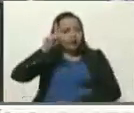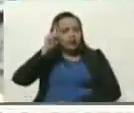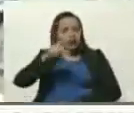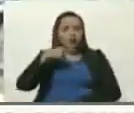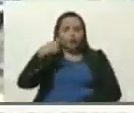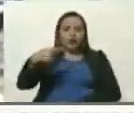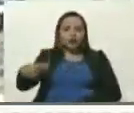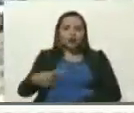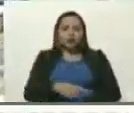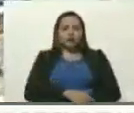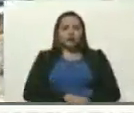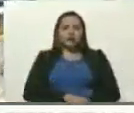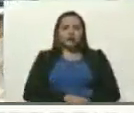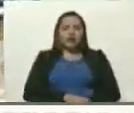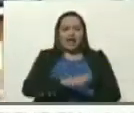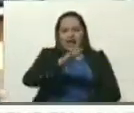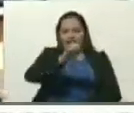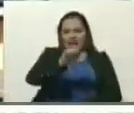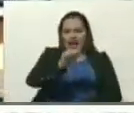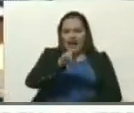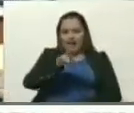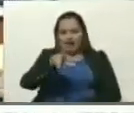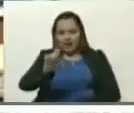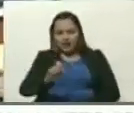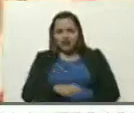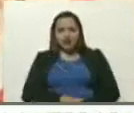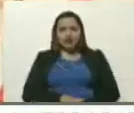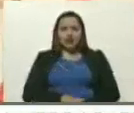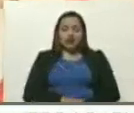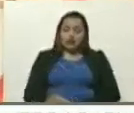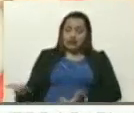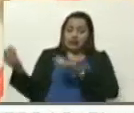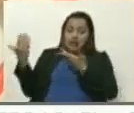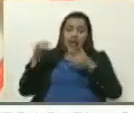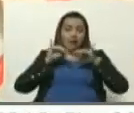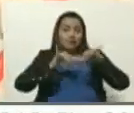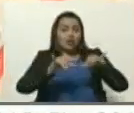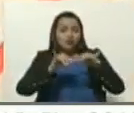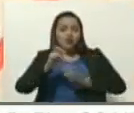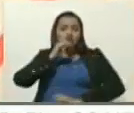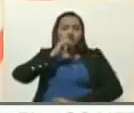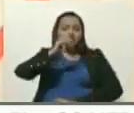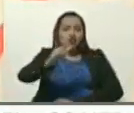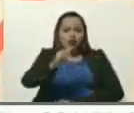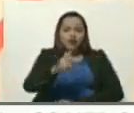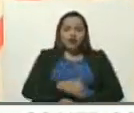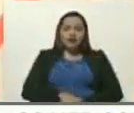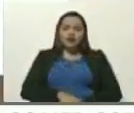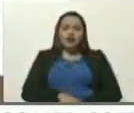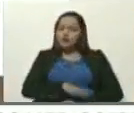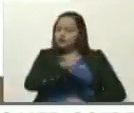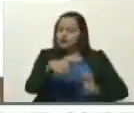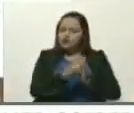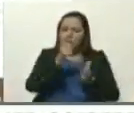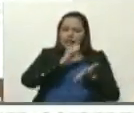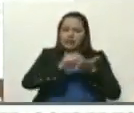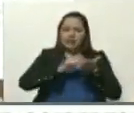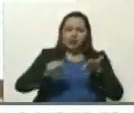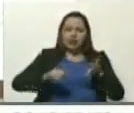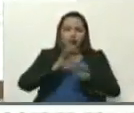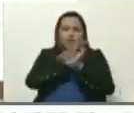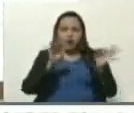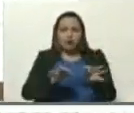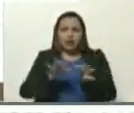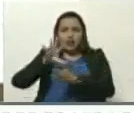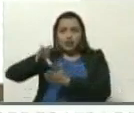político. Earle es el mismo que denunció a través de la literatura el que se robó